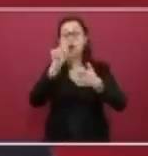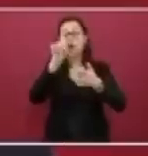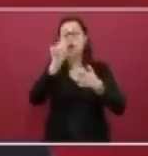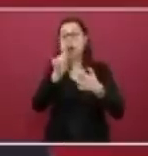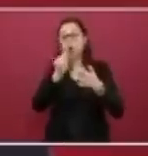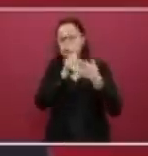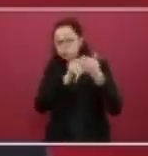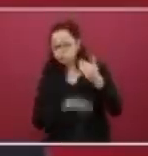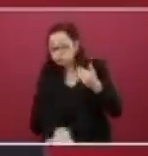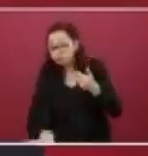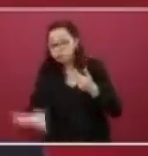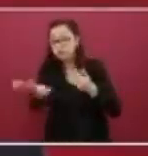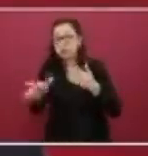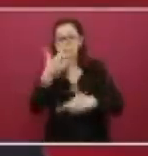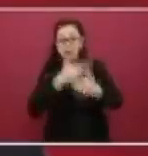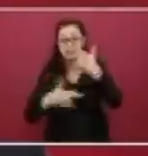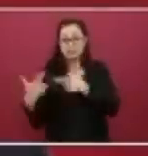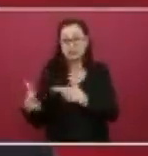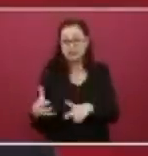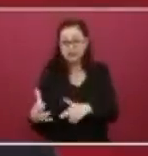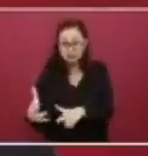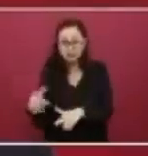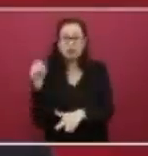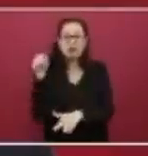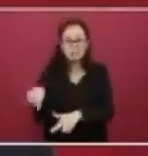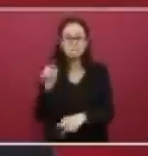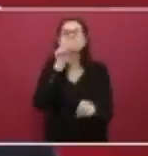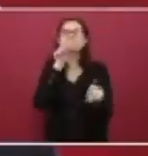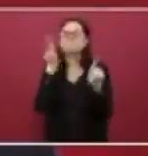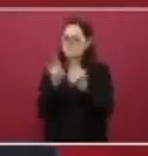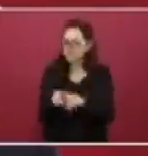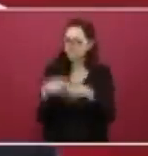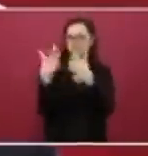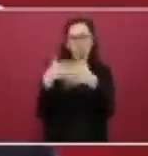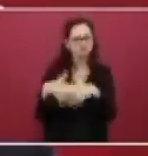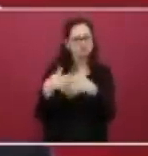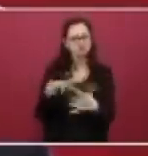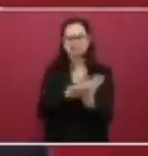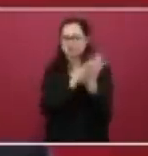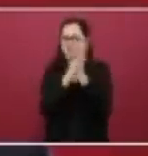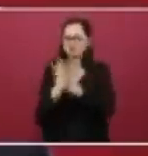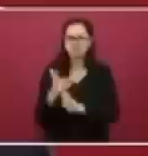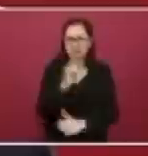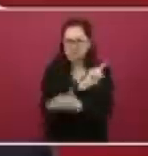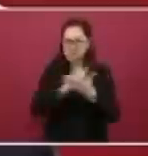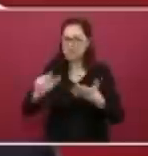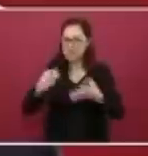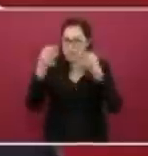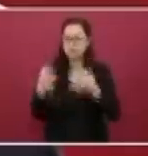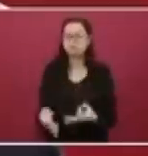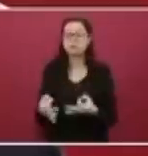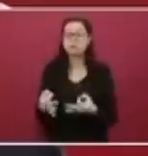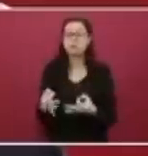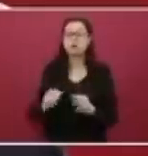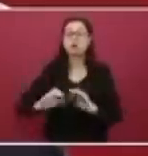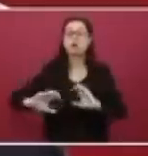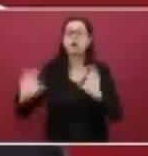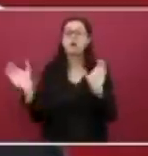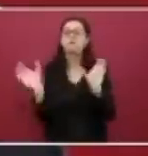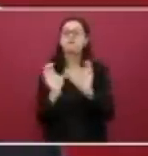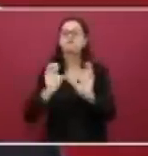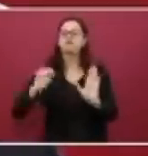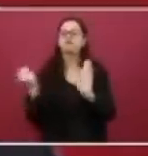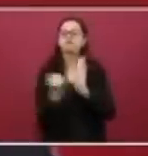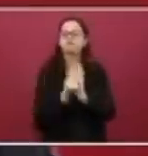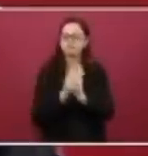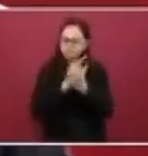tener un tratamiento especial y va a tener certificación en este caso de la unesco